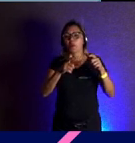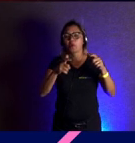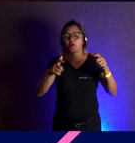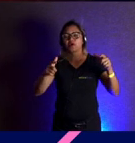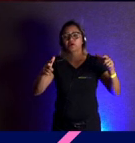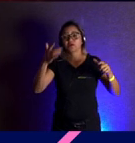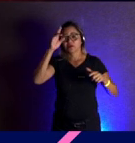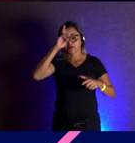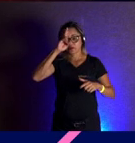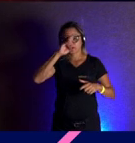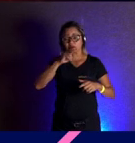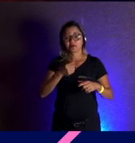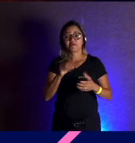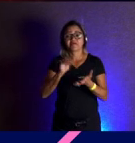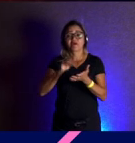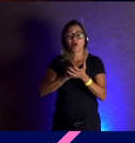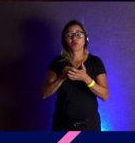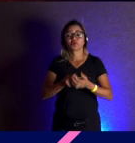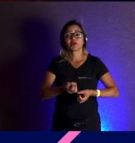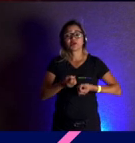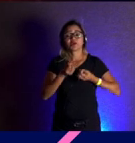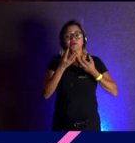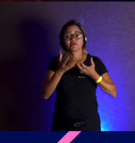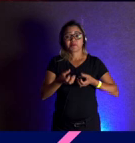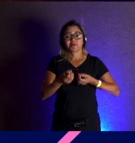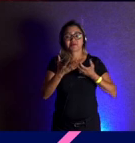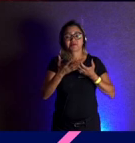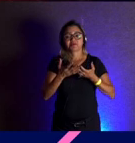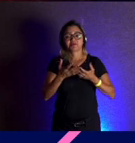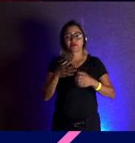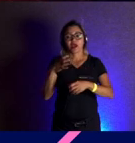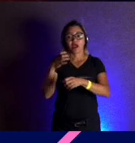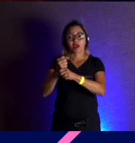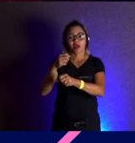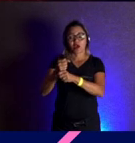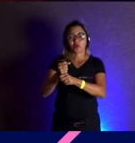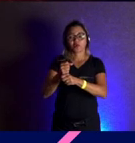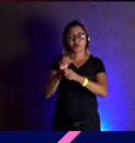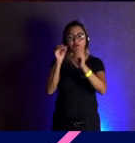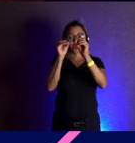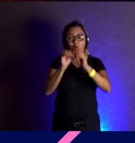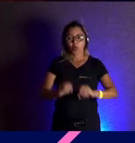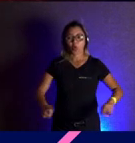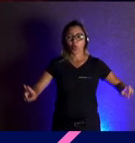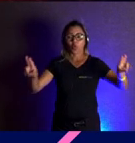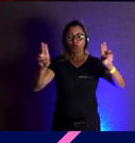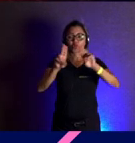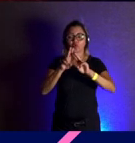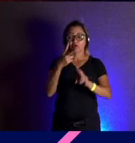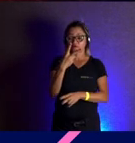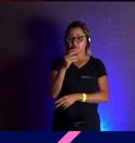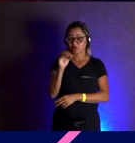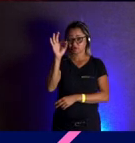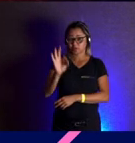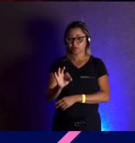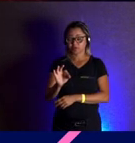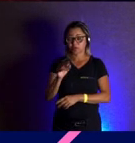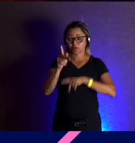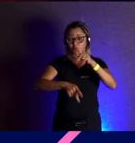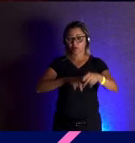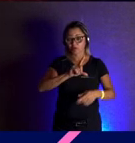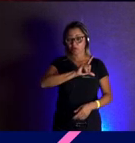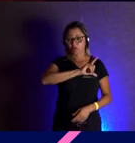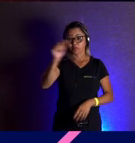datos. Las estimaciones de las Naciones Unidas dicen que 20% de la población migró, se fue. No sabemos cuántos